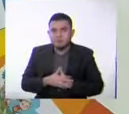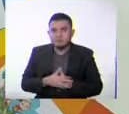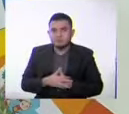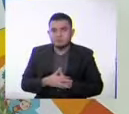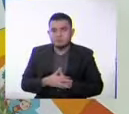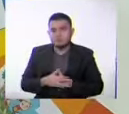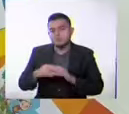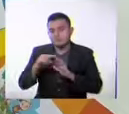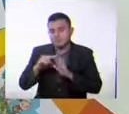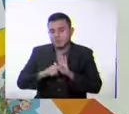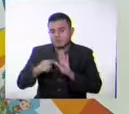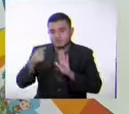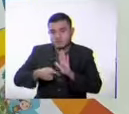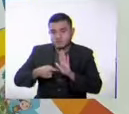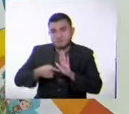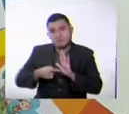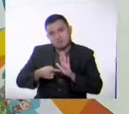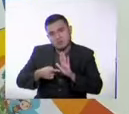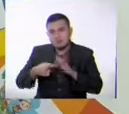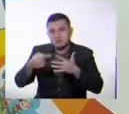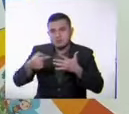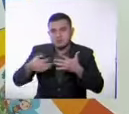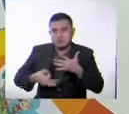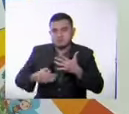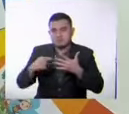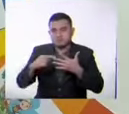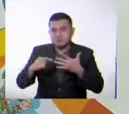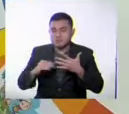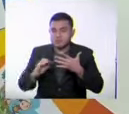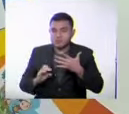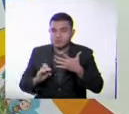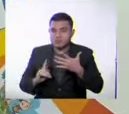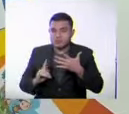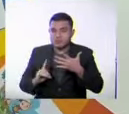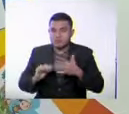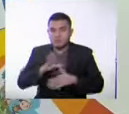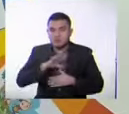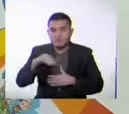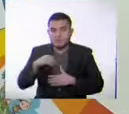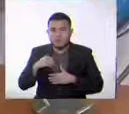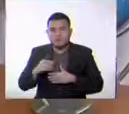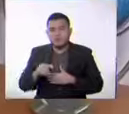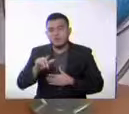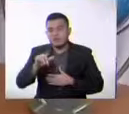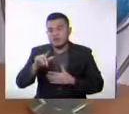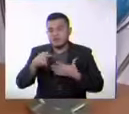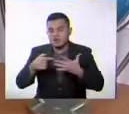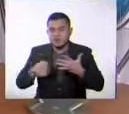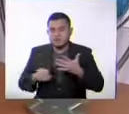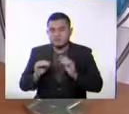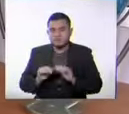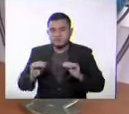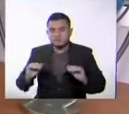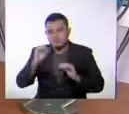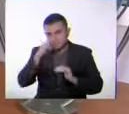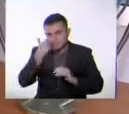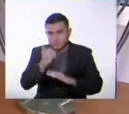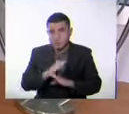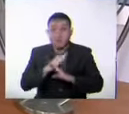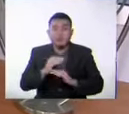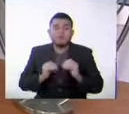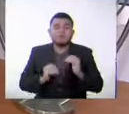normas o leyes de protección a la familia. El Código de Familia, la LEPINA, que más adelante vamos a estar abordando